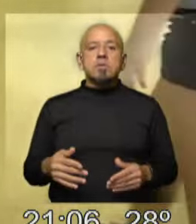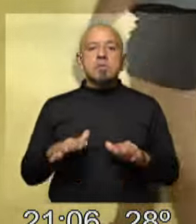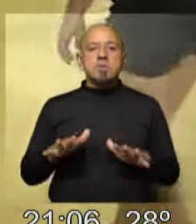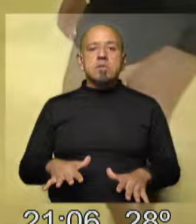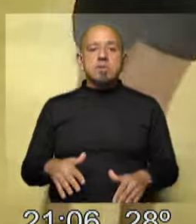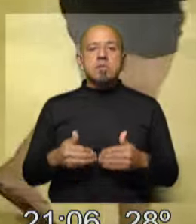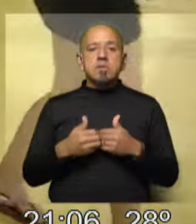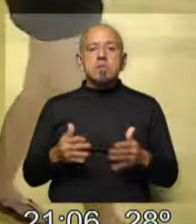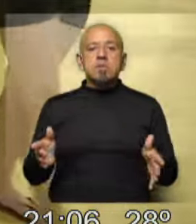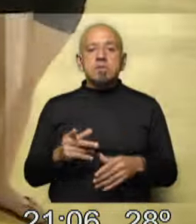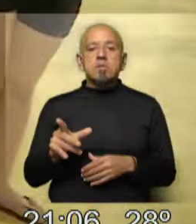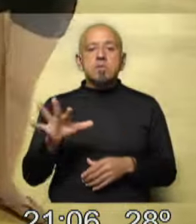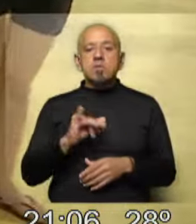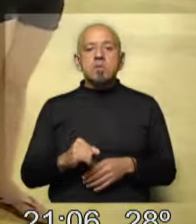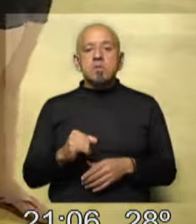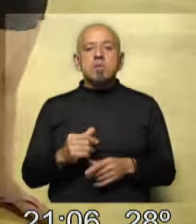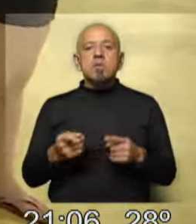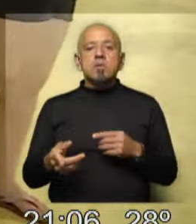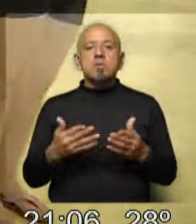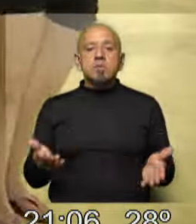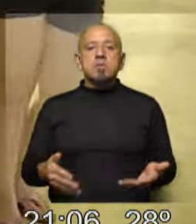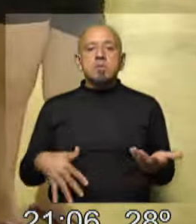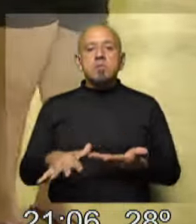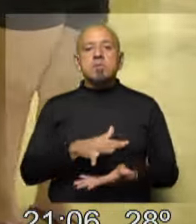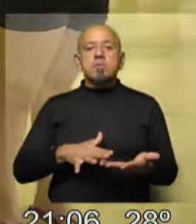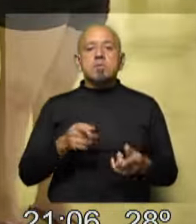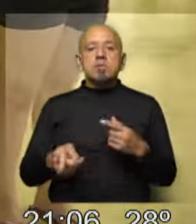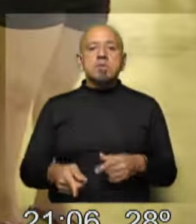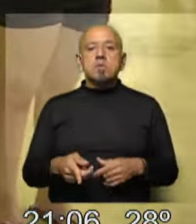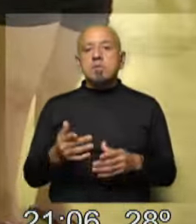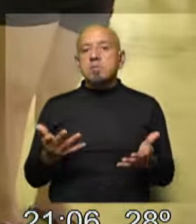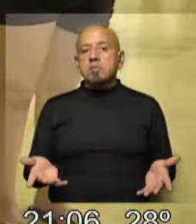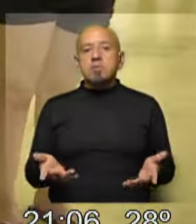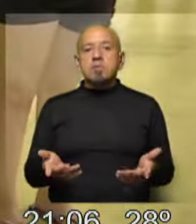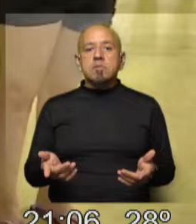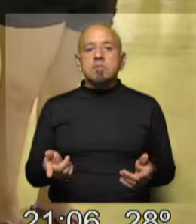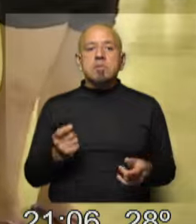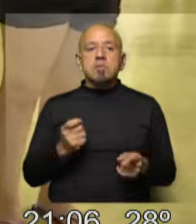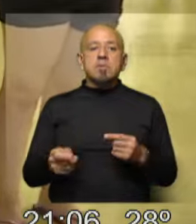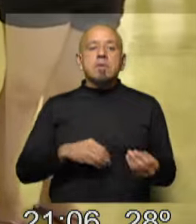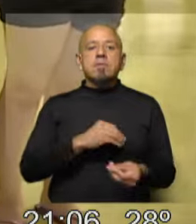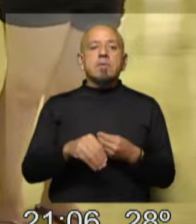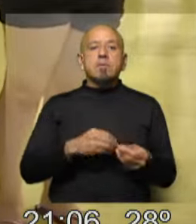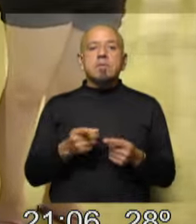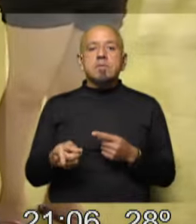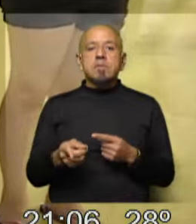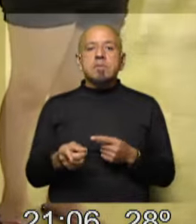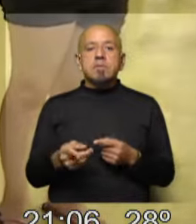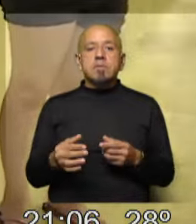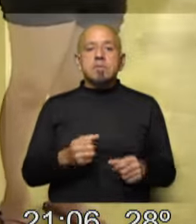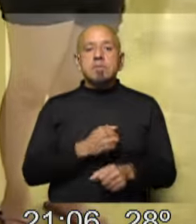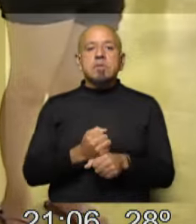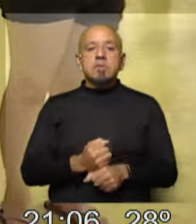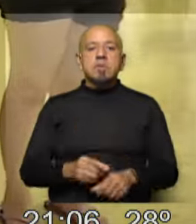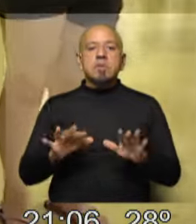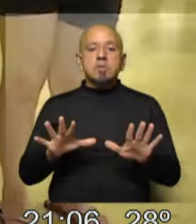abierto todos los días para la comunidad para el barrio para todos quienes quieran disfrutarlo para toda la familia de hasta las 22